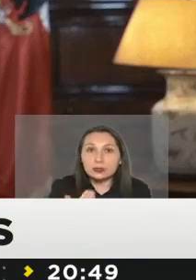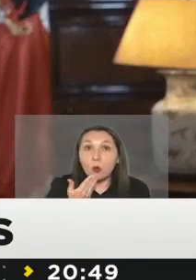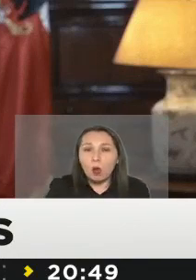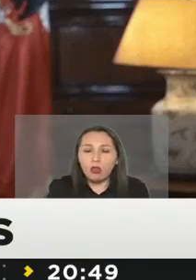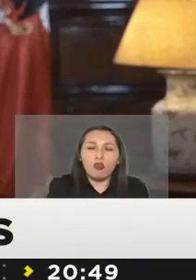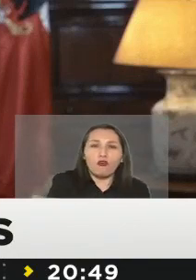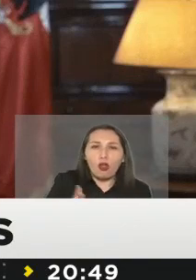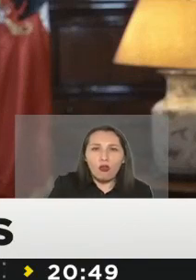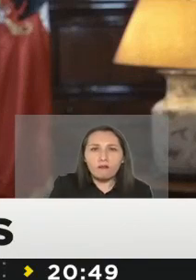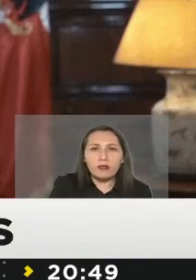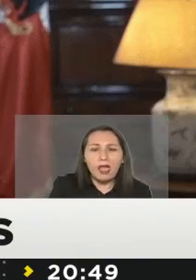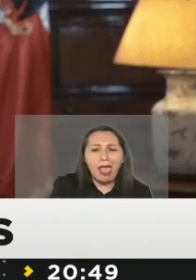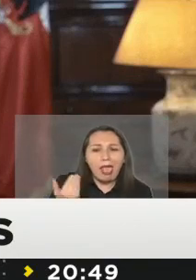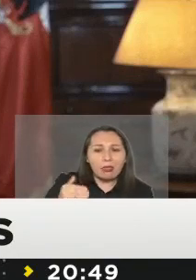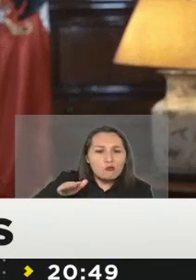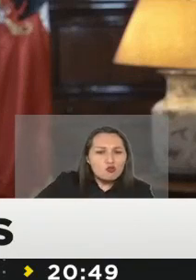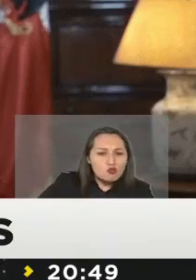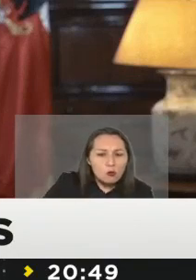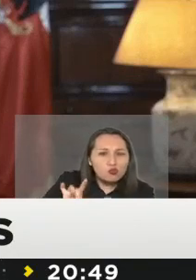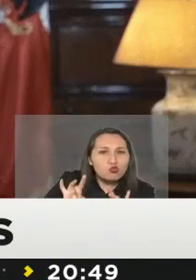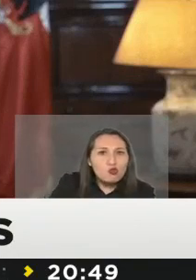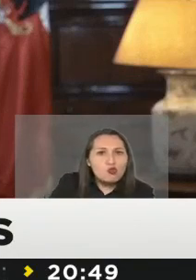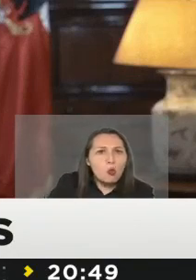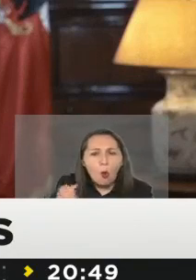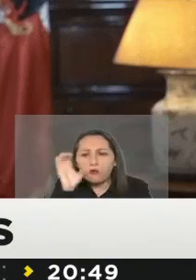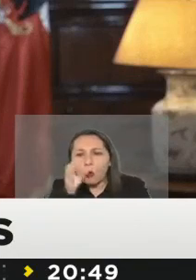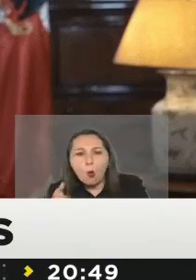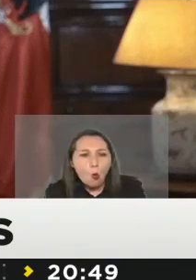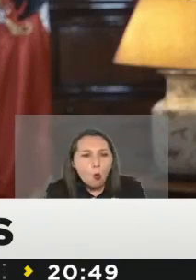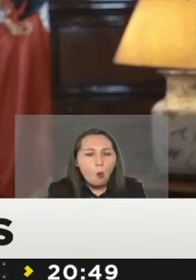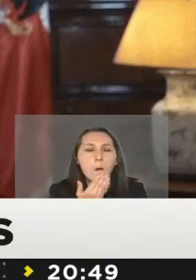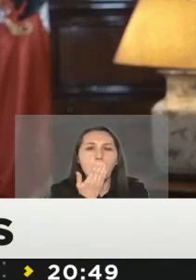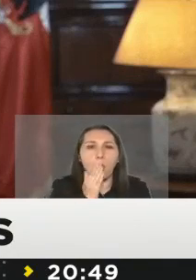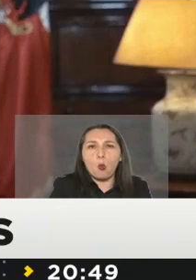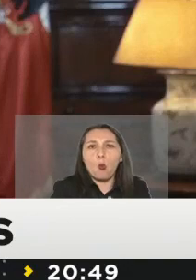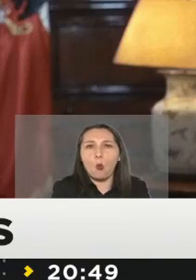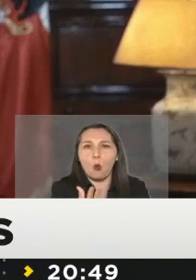volviendo sobre sus huellas para buscar nuevas rutas